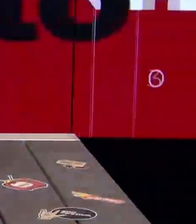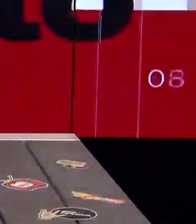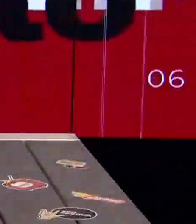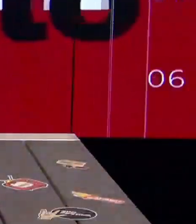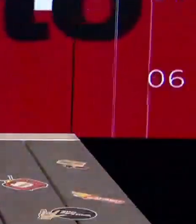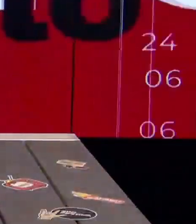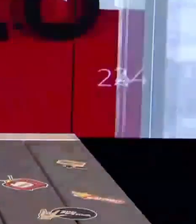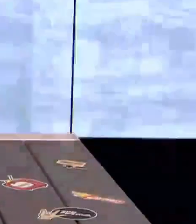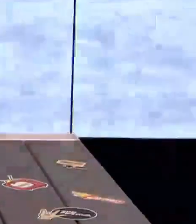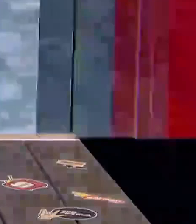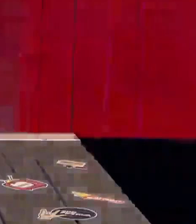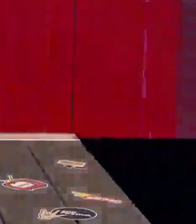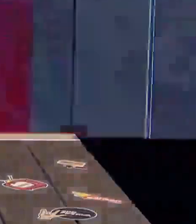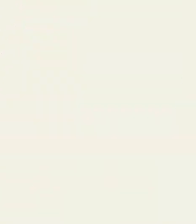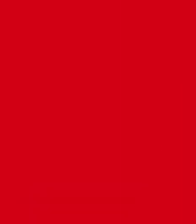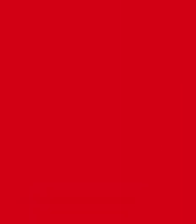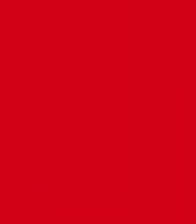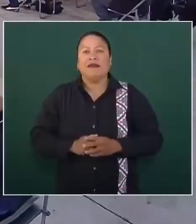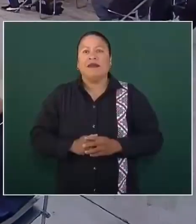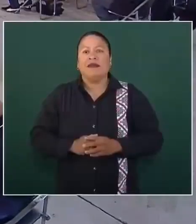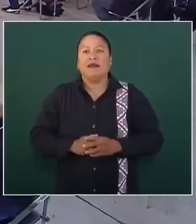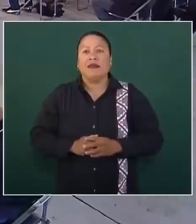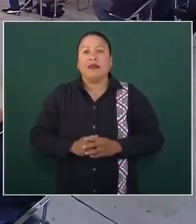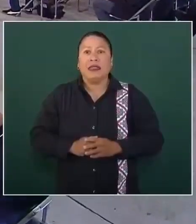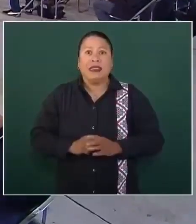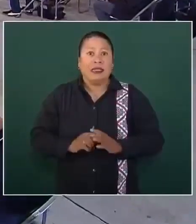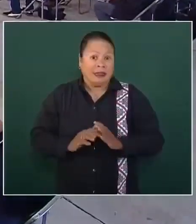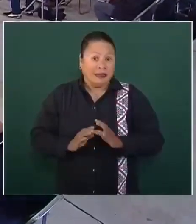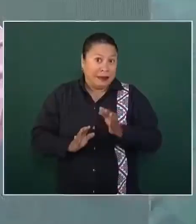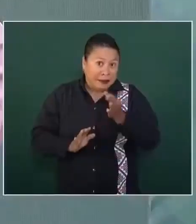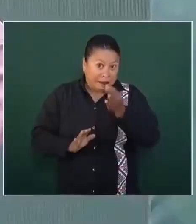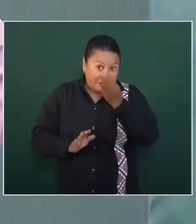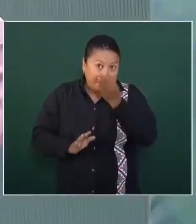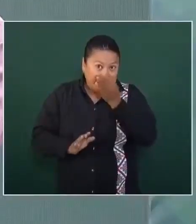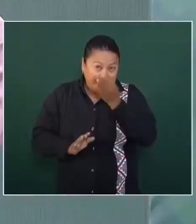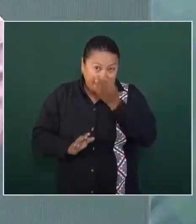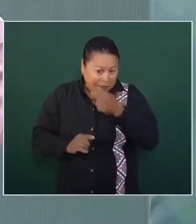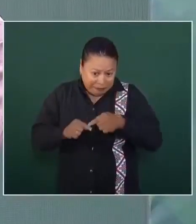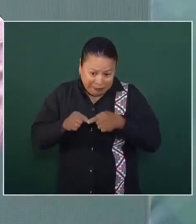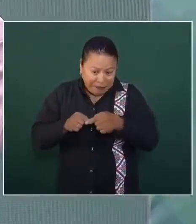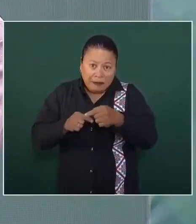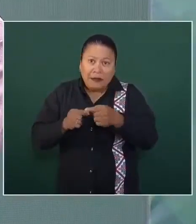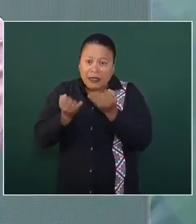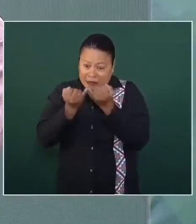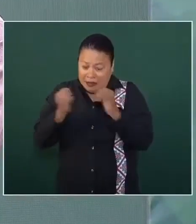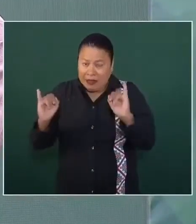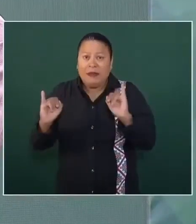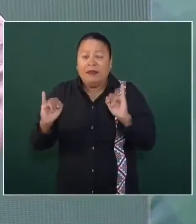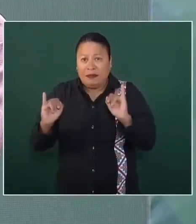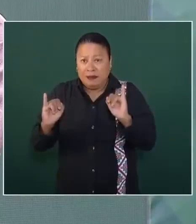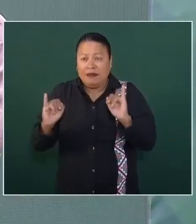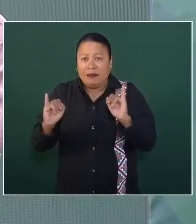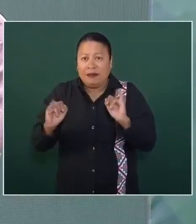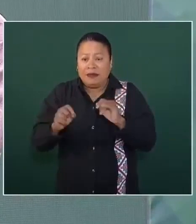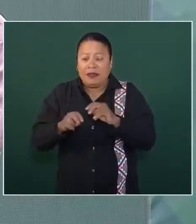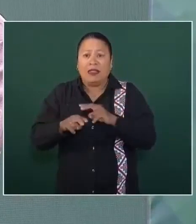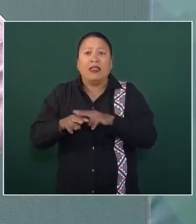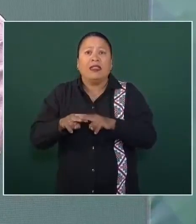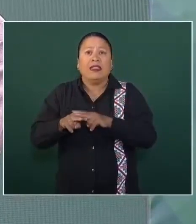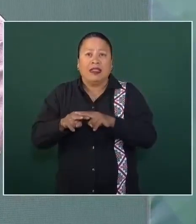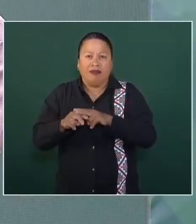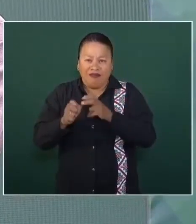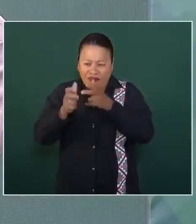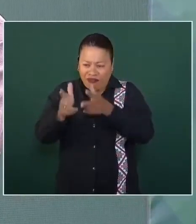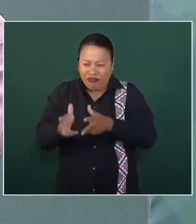en el Istmo de Tehuantepec. Ya vamos a inaugurar el tren de